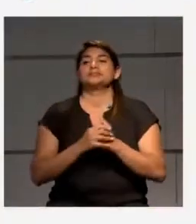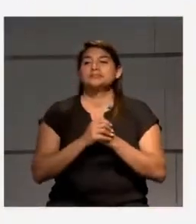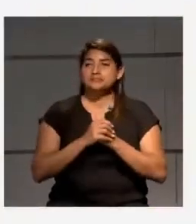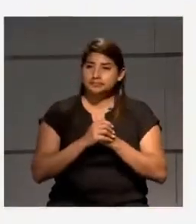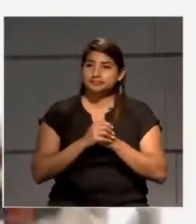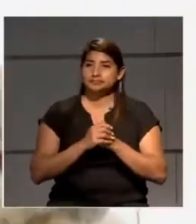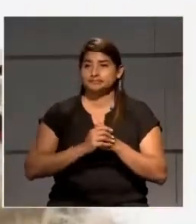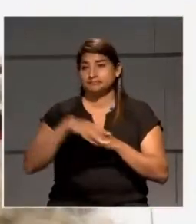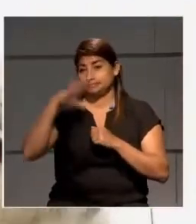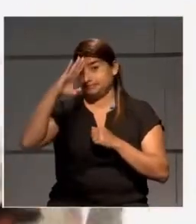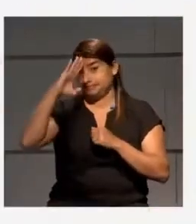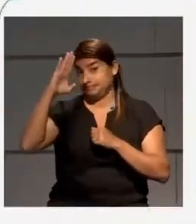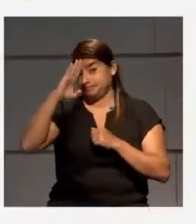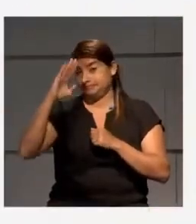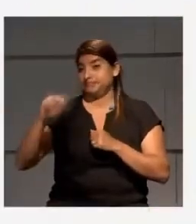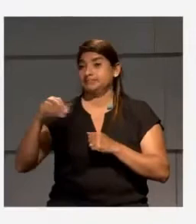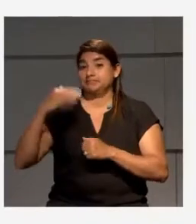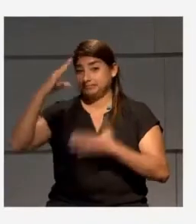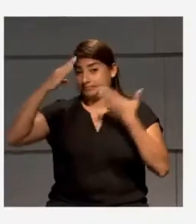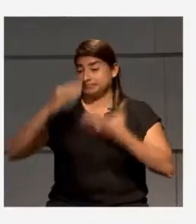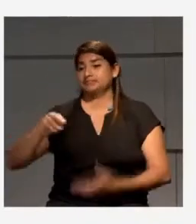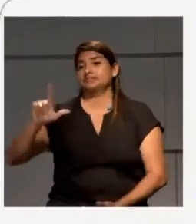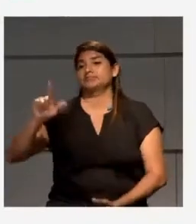¡Hola! ¡Soy Plup!